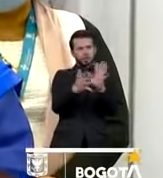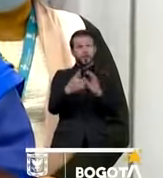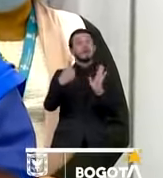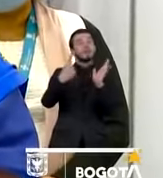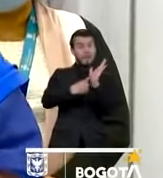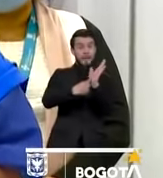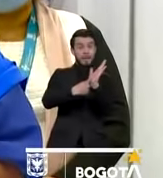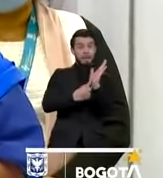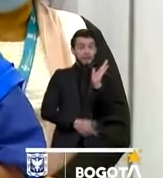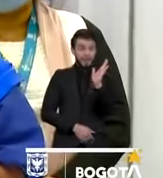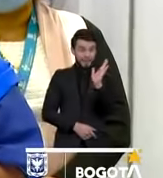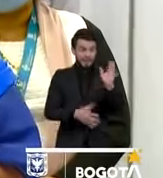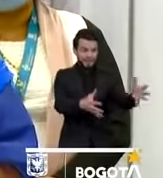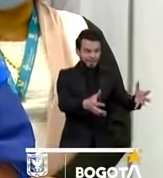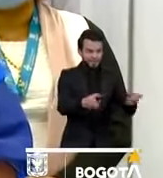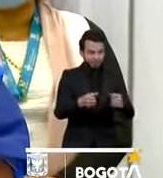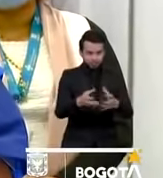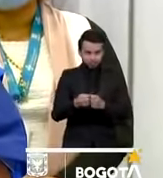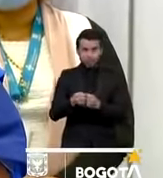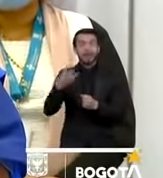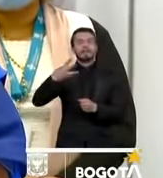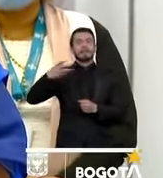a COVID. A esta fecha,